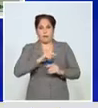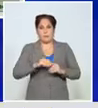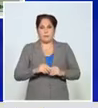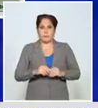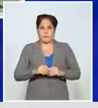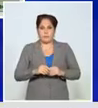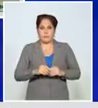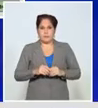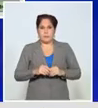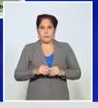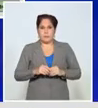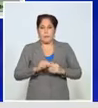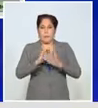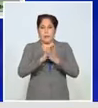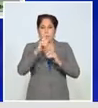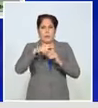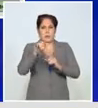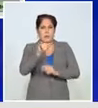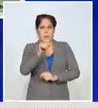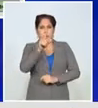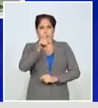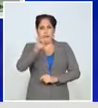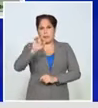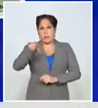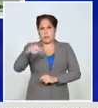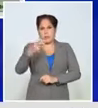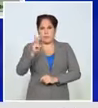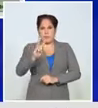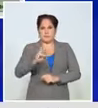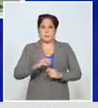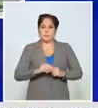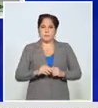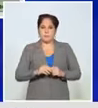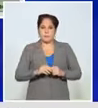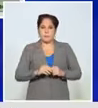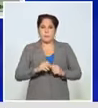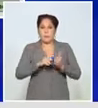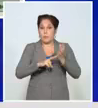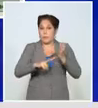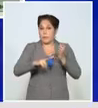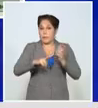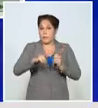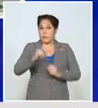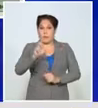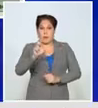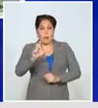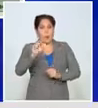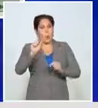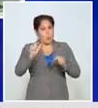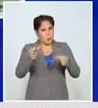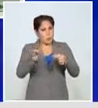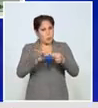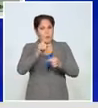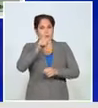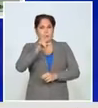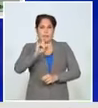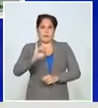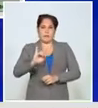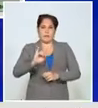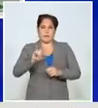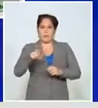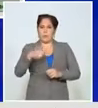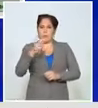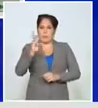igual que Matanzas con 17,3. Villa Clara reduce a